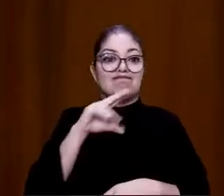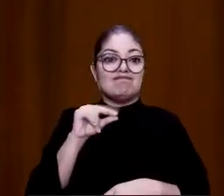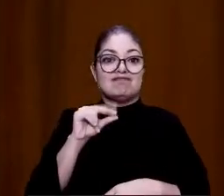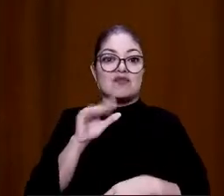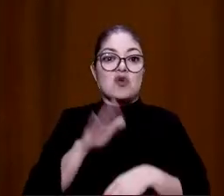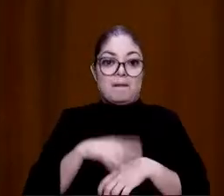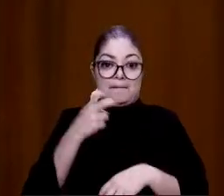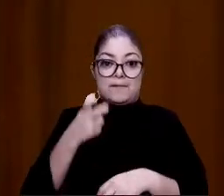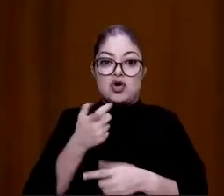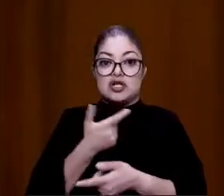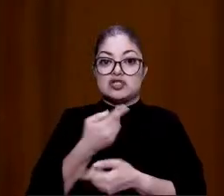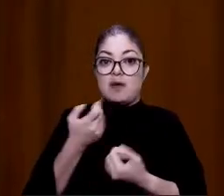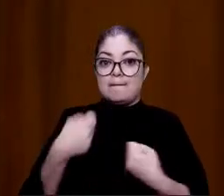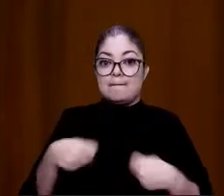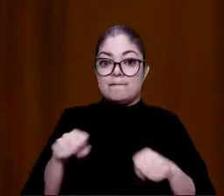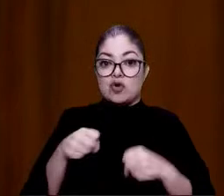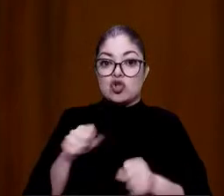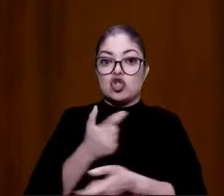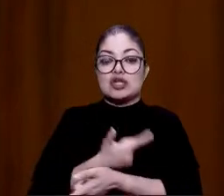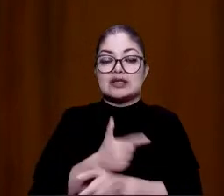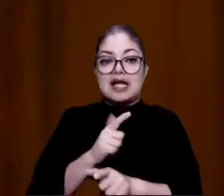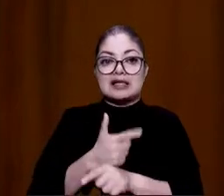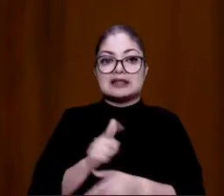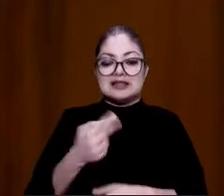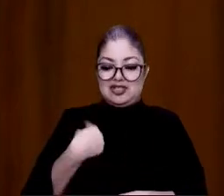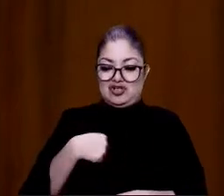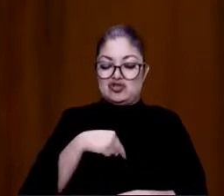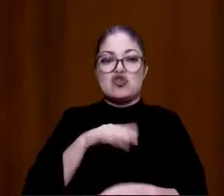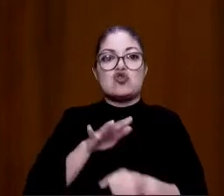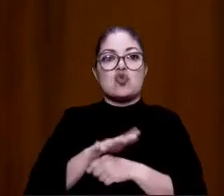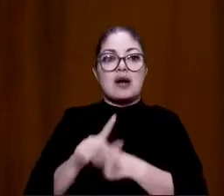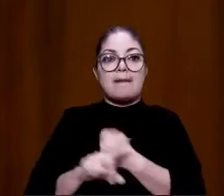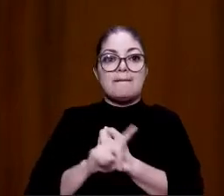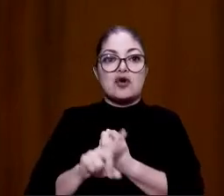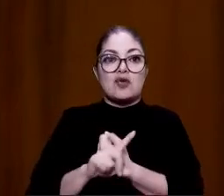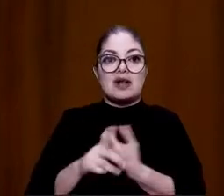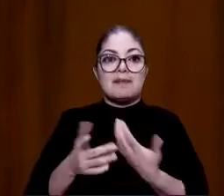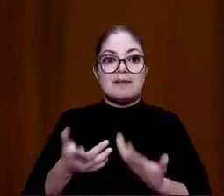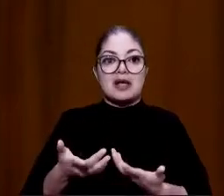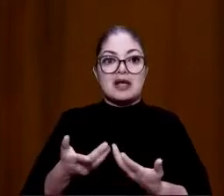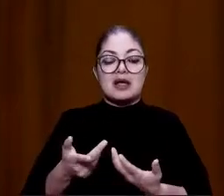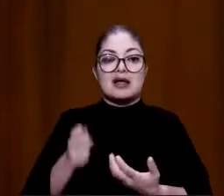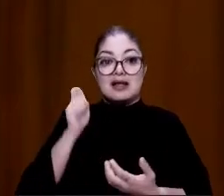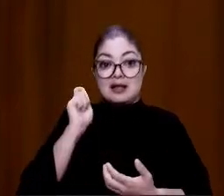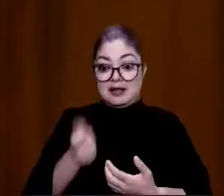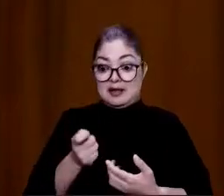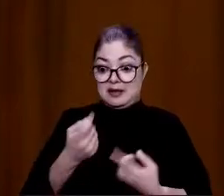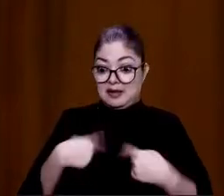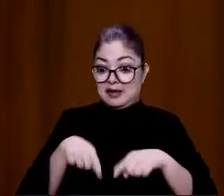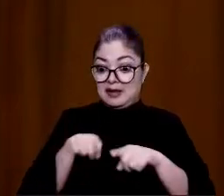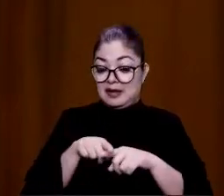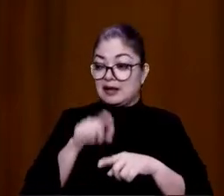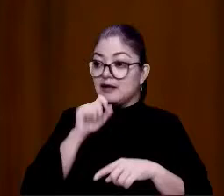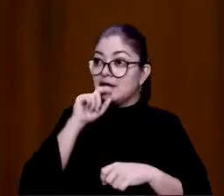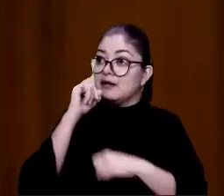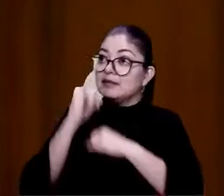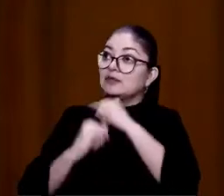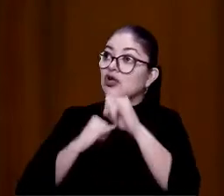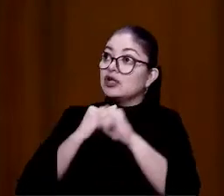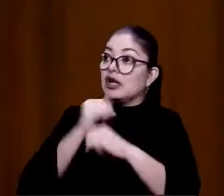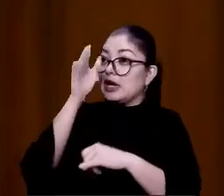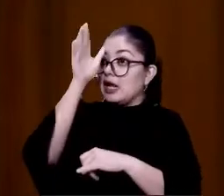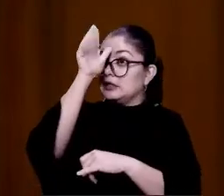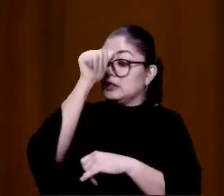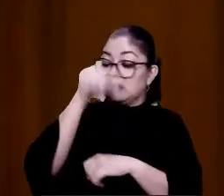servicio. ¿Cuál es el problema técnico que enfrentamos? El problema técnico que enfrentamos es que, de acuerdo a los estándares internacionales,